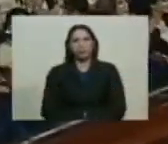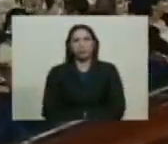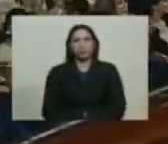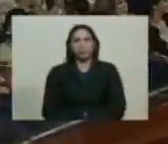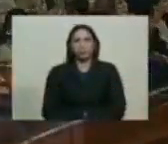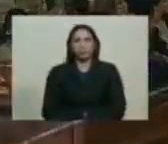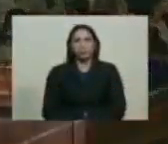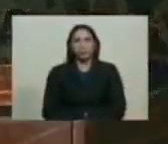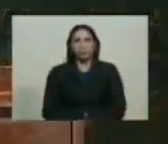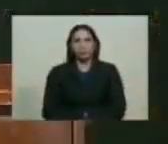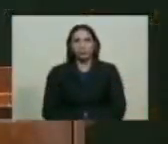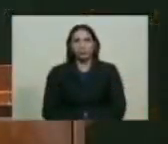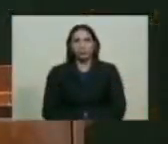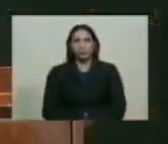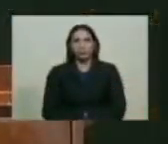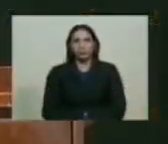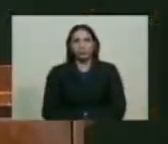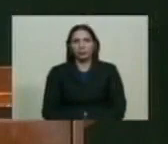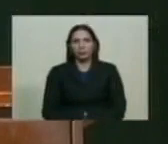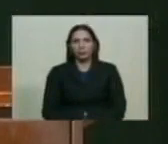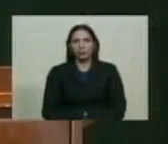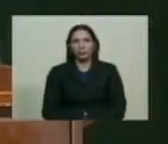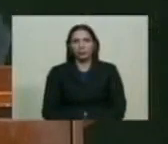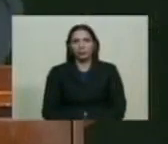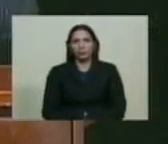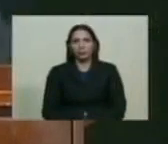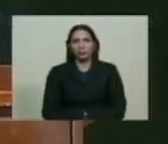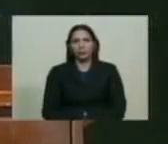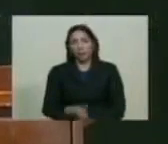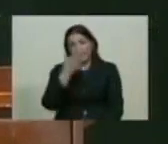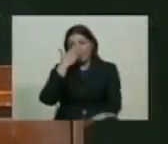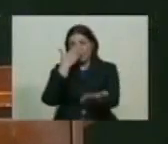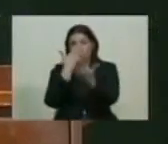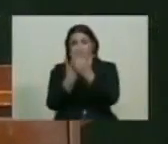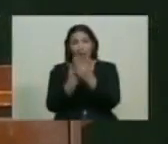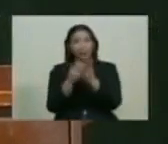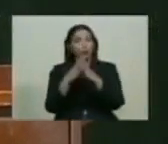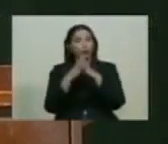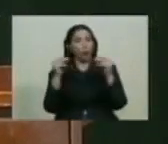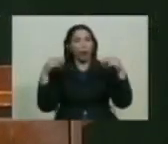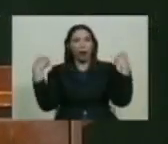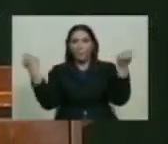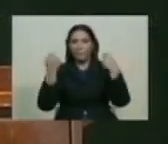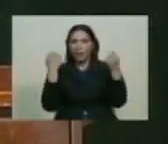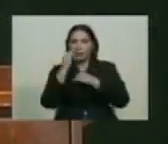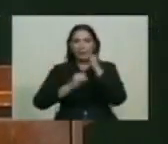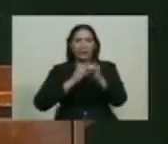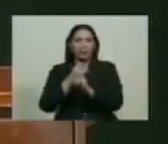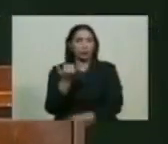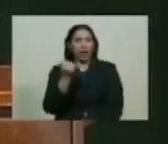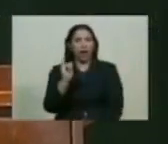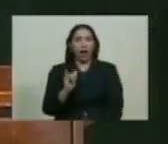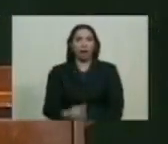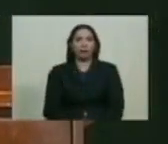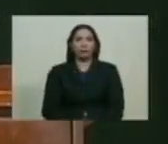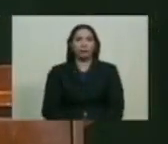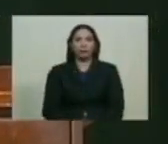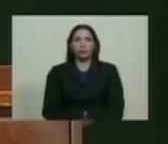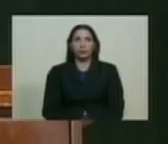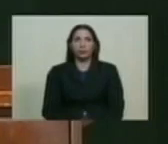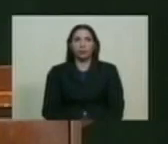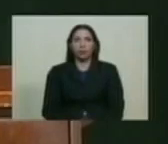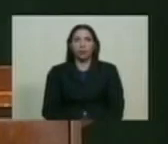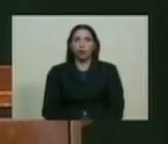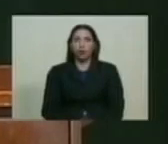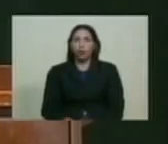De manera que, muchachos y muchachas, frente a toda la campaña internacional que hay, especialmente sobre ustedes,